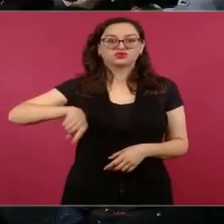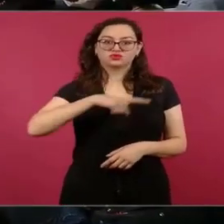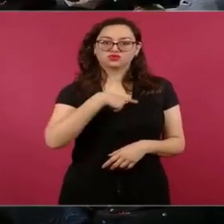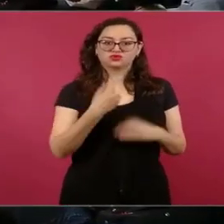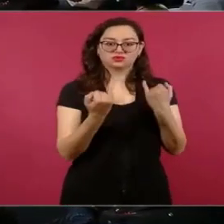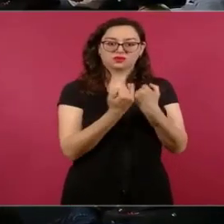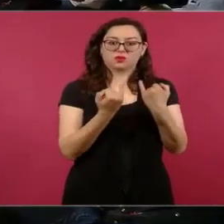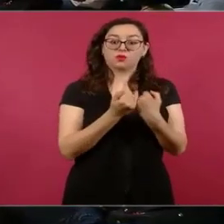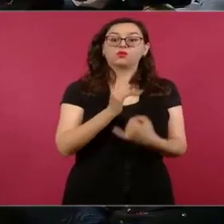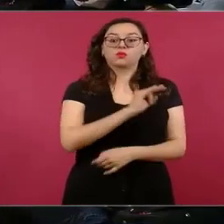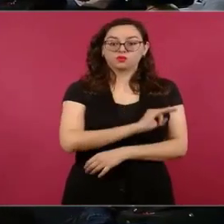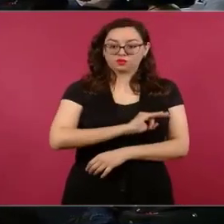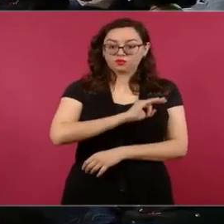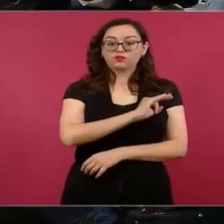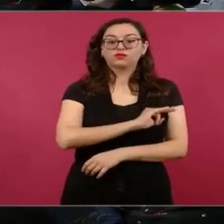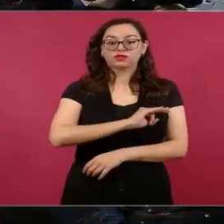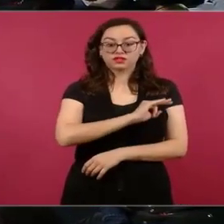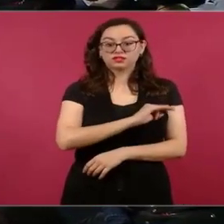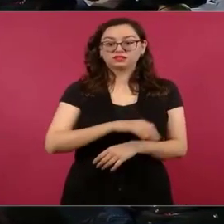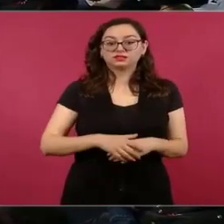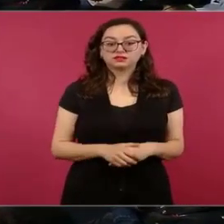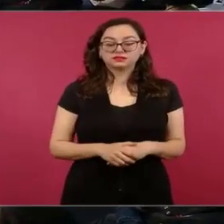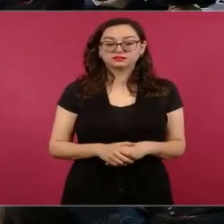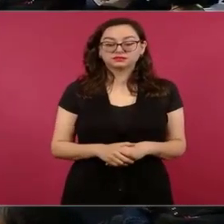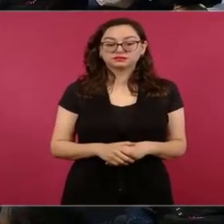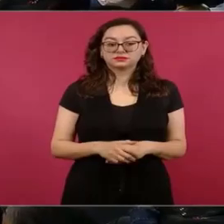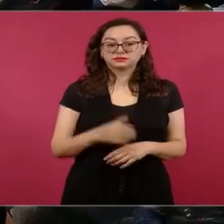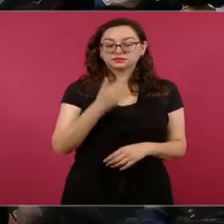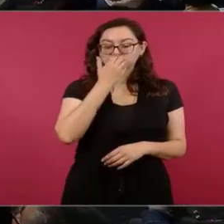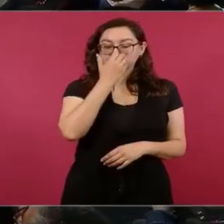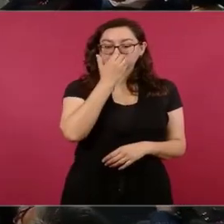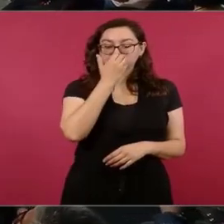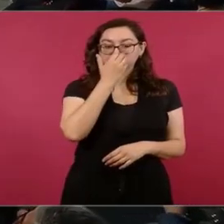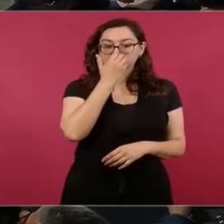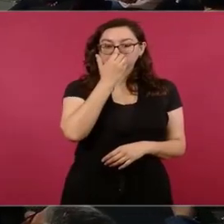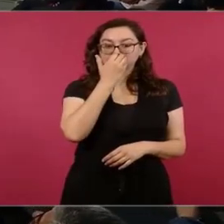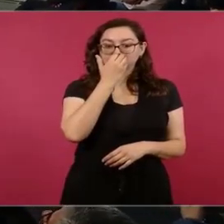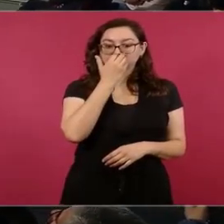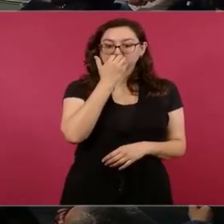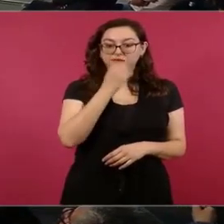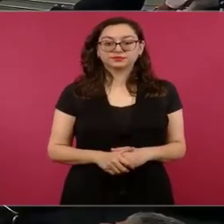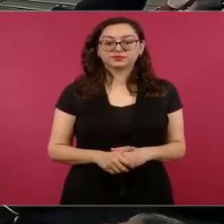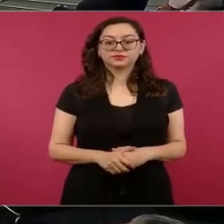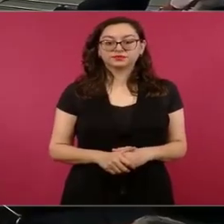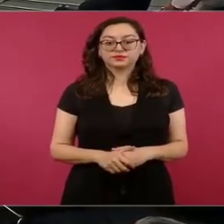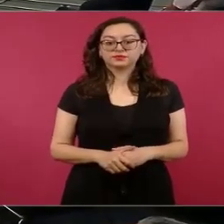nosotros. Si les va bien a ellos, nos va bien a nosotros, a todos.